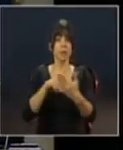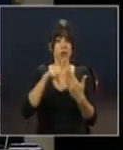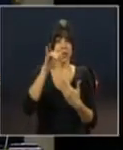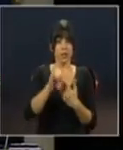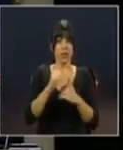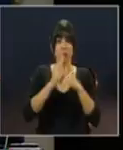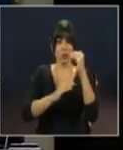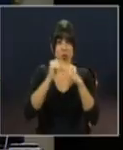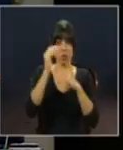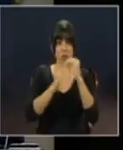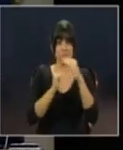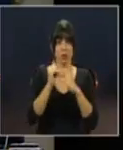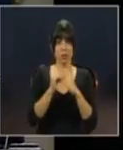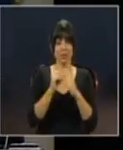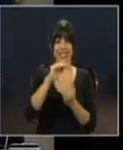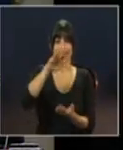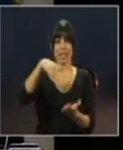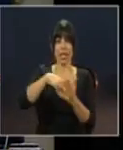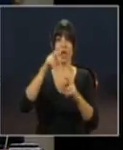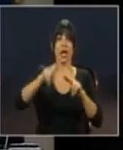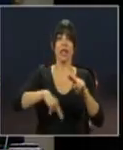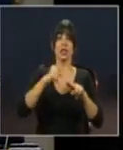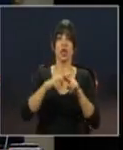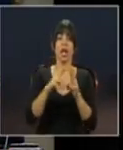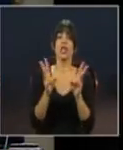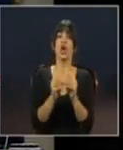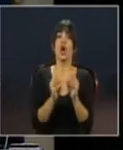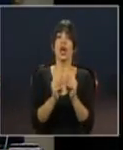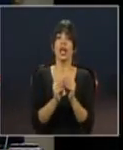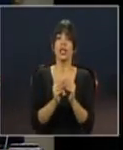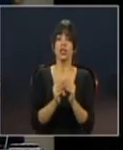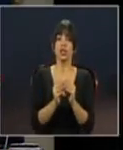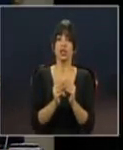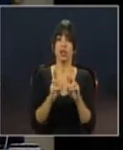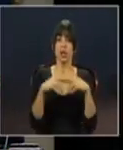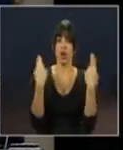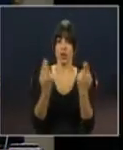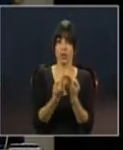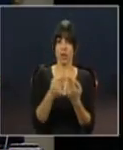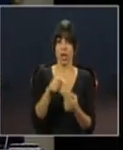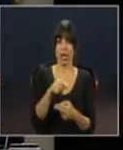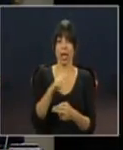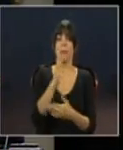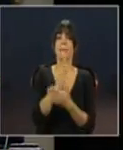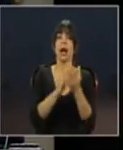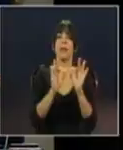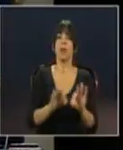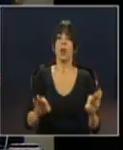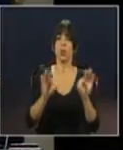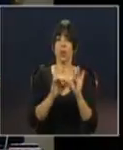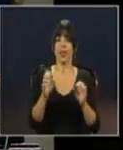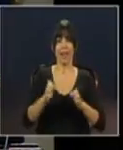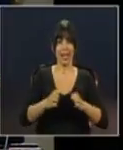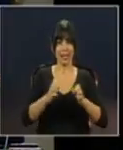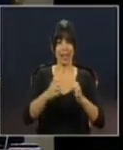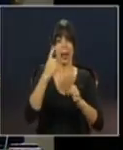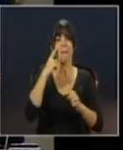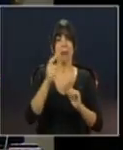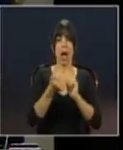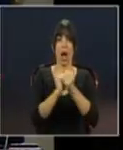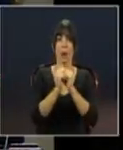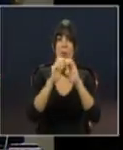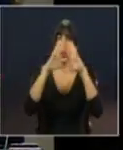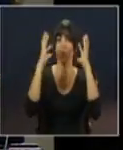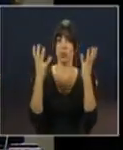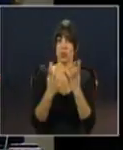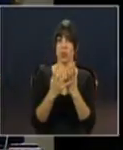de construcción del Centro Nacional de Congresos y Convenciones, el cual es parte sustantiva de la estrategia para competir en el